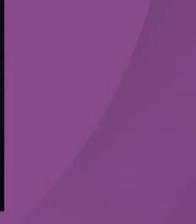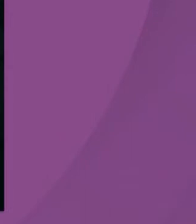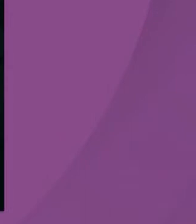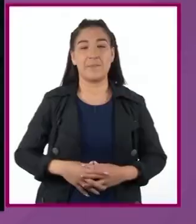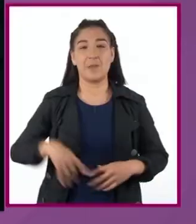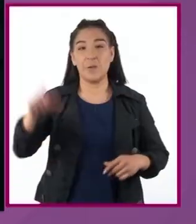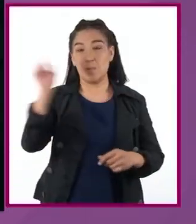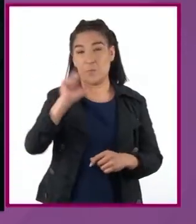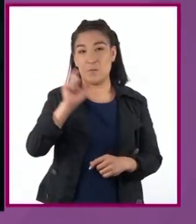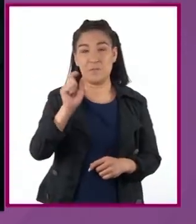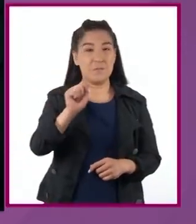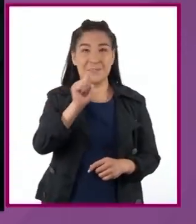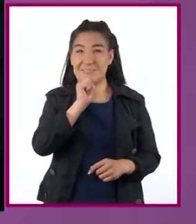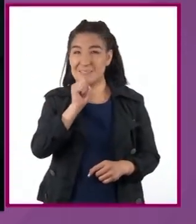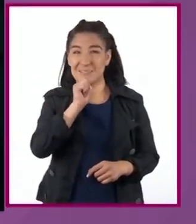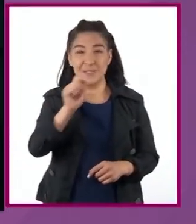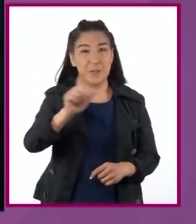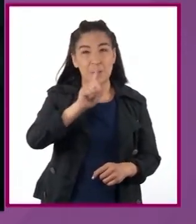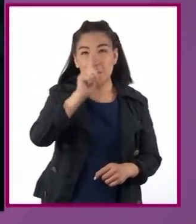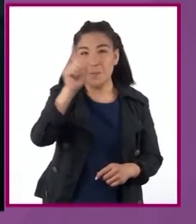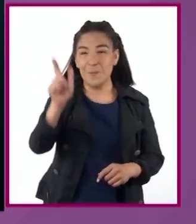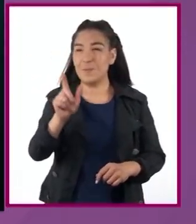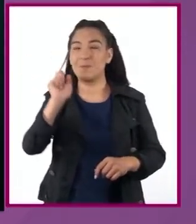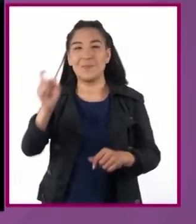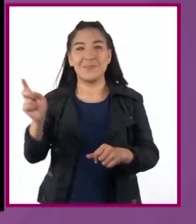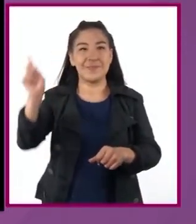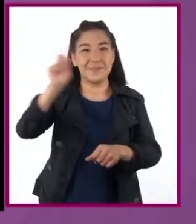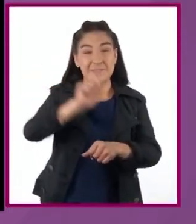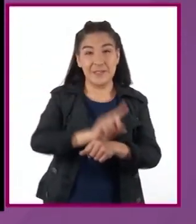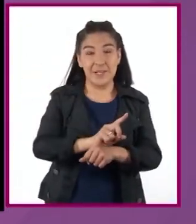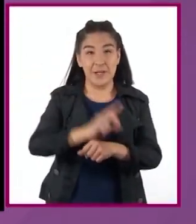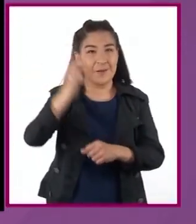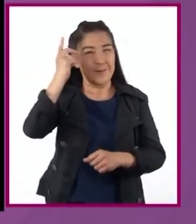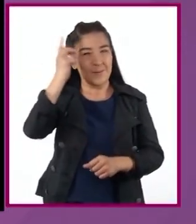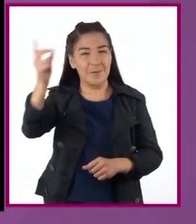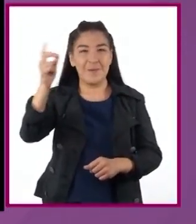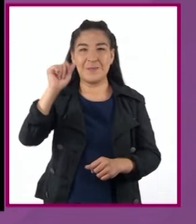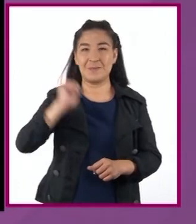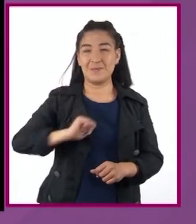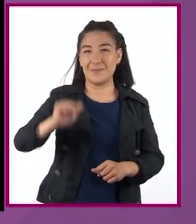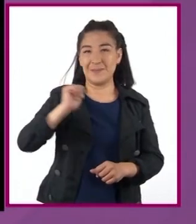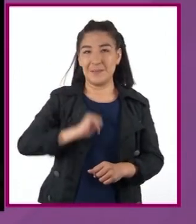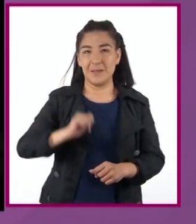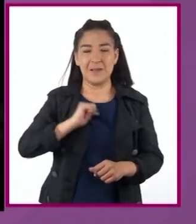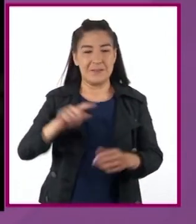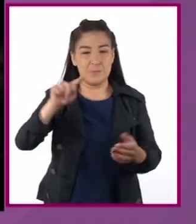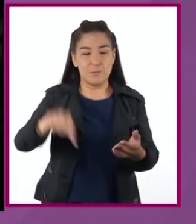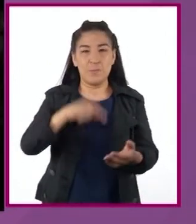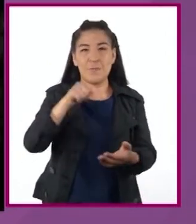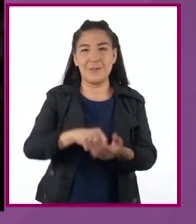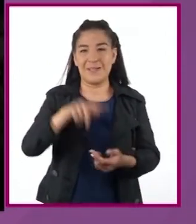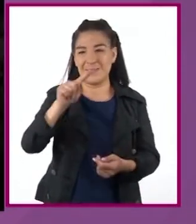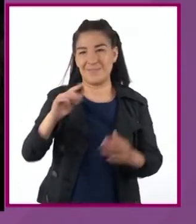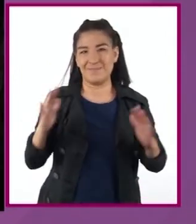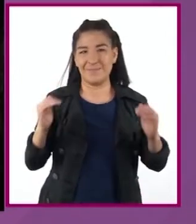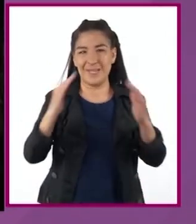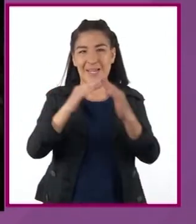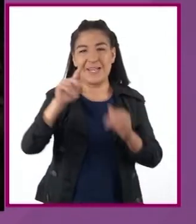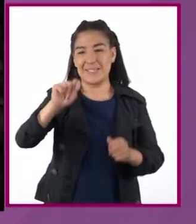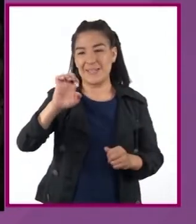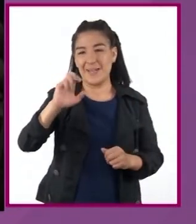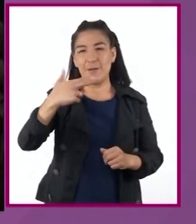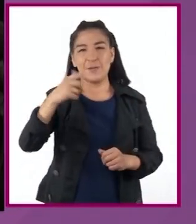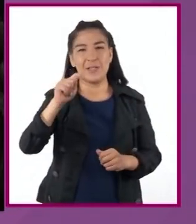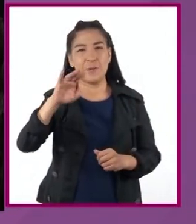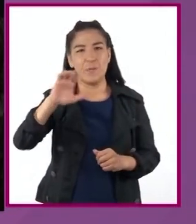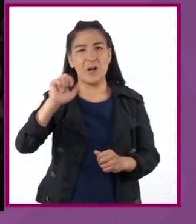Cuando aún no había luz ni día, los dioses se reunieron en Teotihuacán y se preguntaban quién se